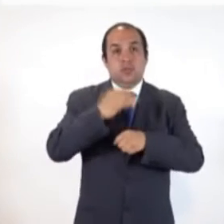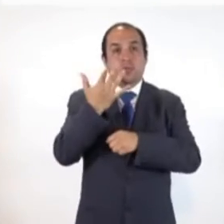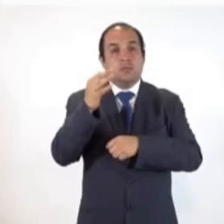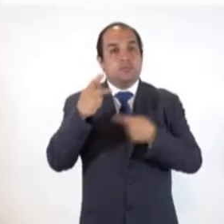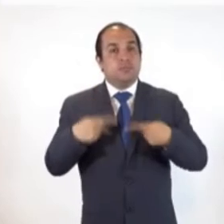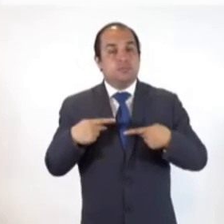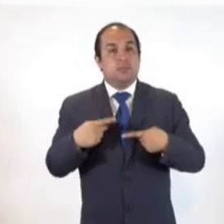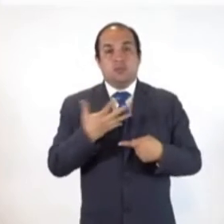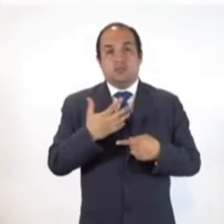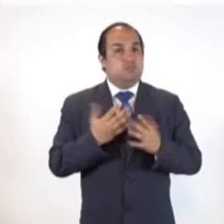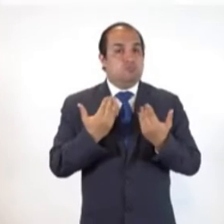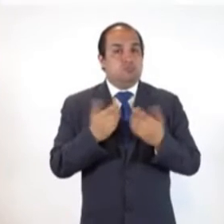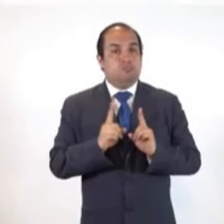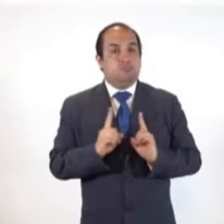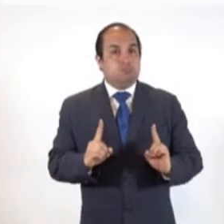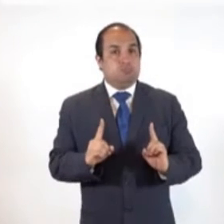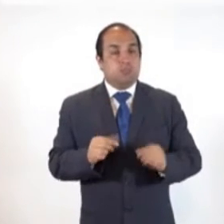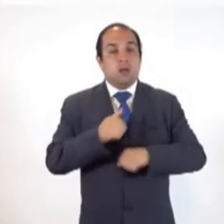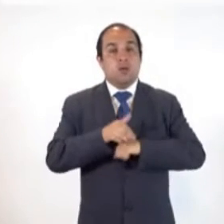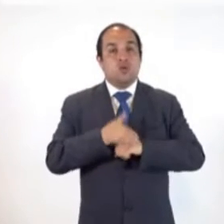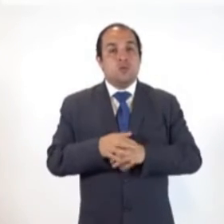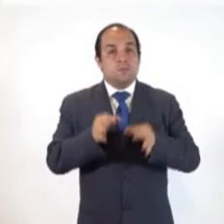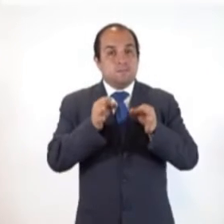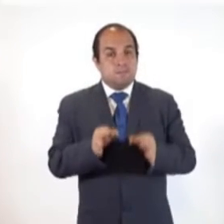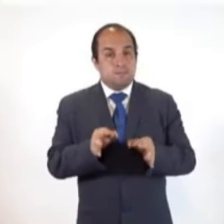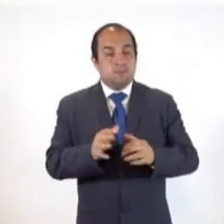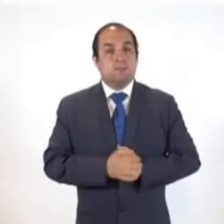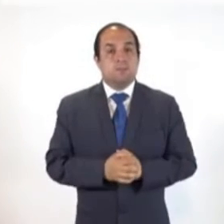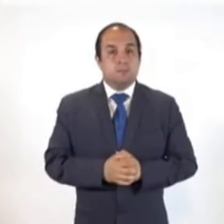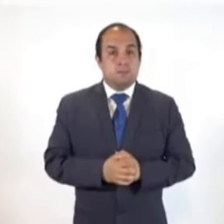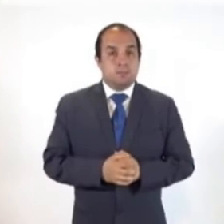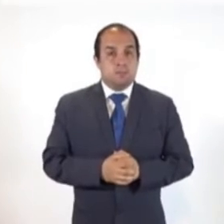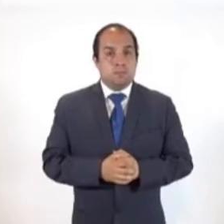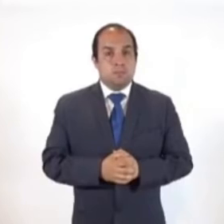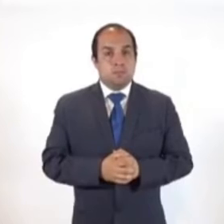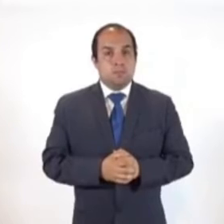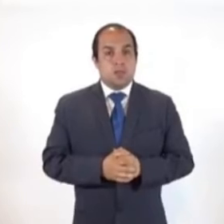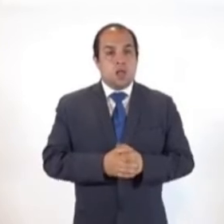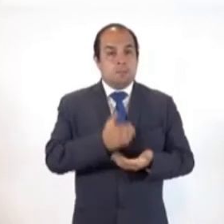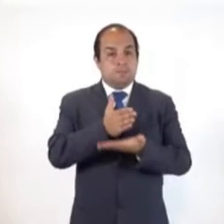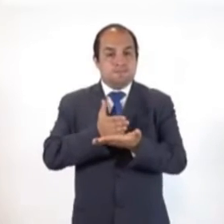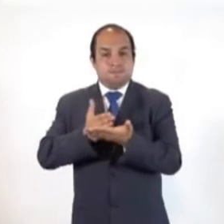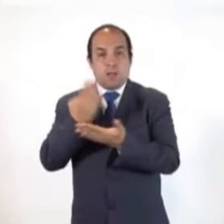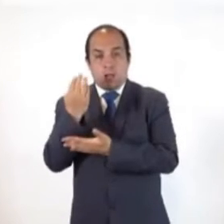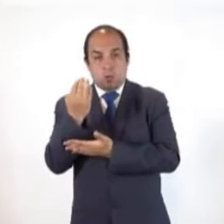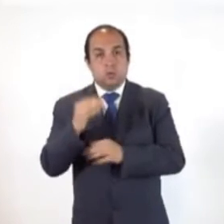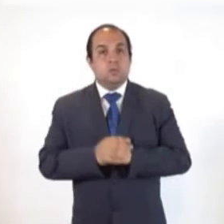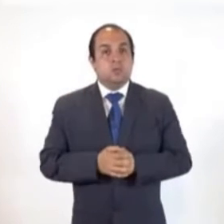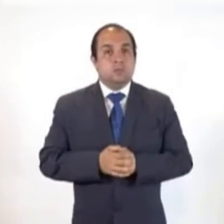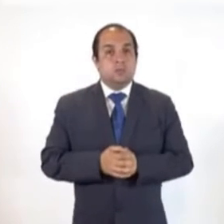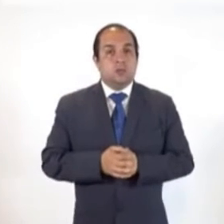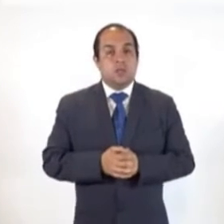sin mantener sana distancia, ¿no? El número es justamente ese dividiendo por 9, en este caso serían